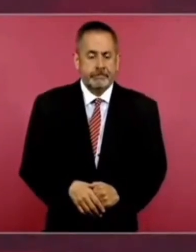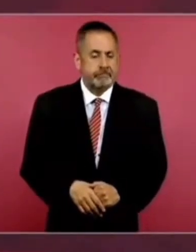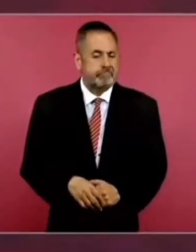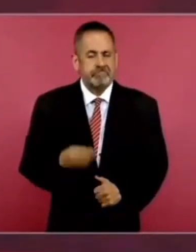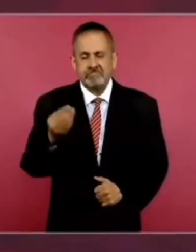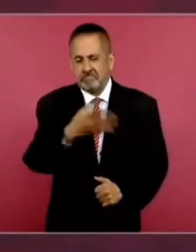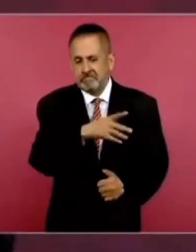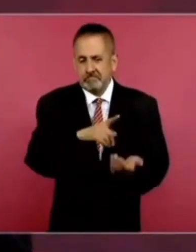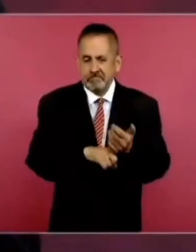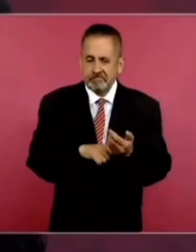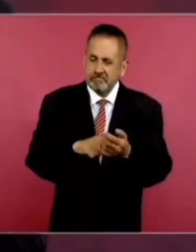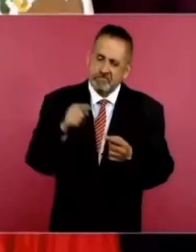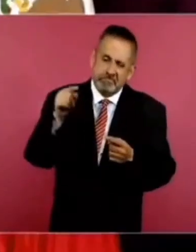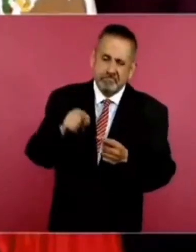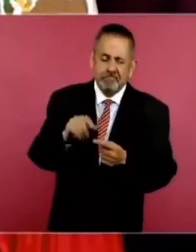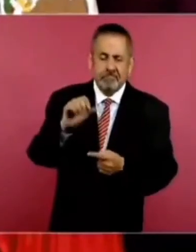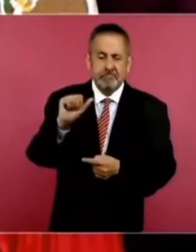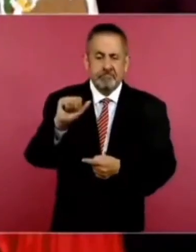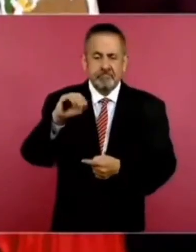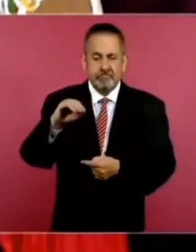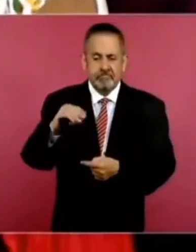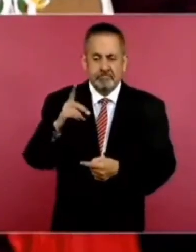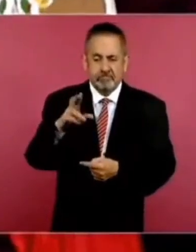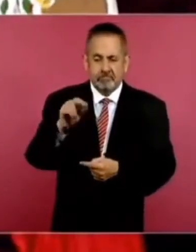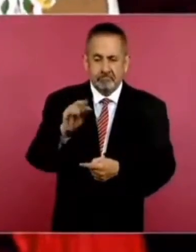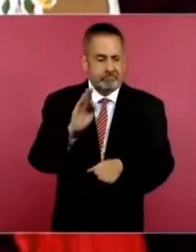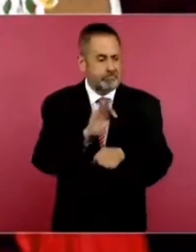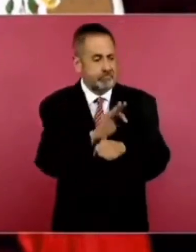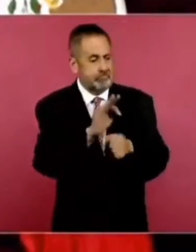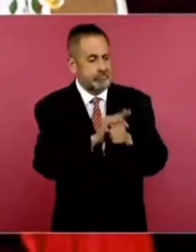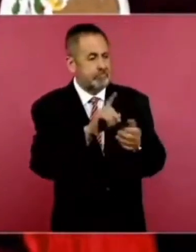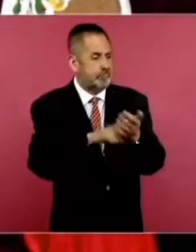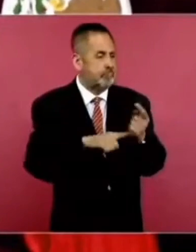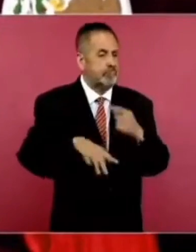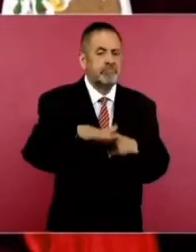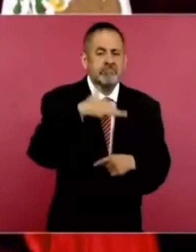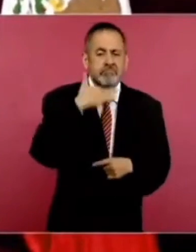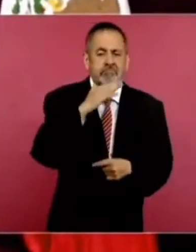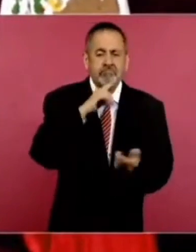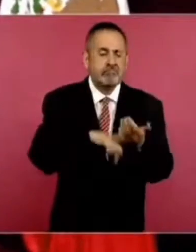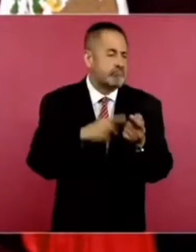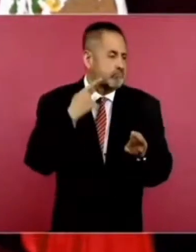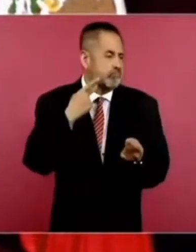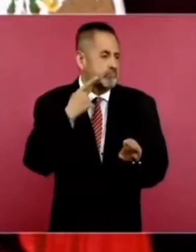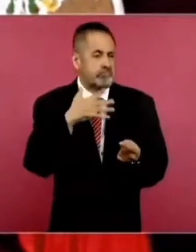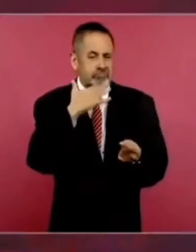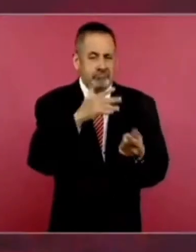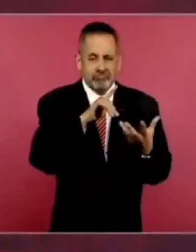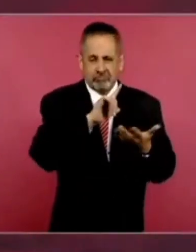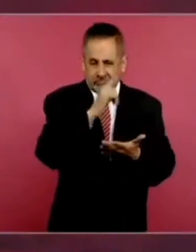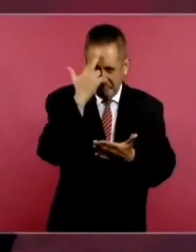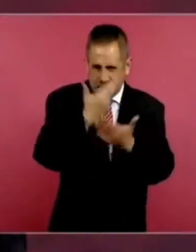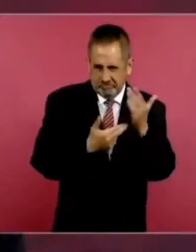amparen a delincuentes de cuello blanco y a delincuentes